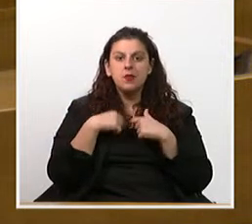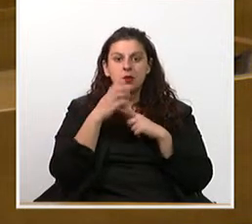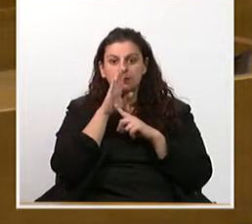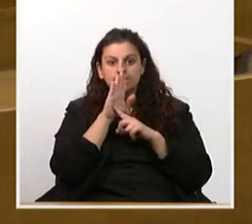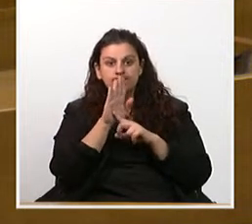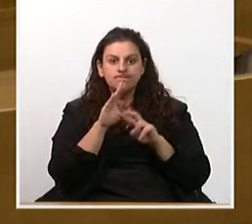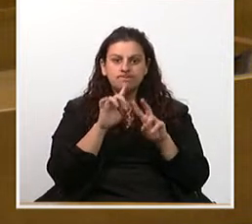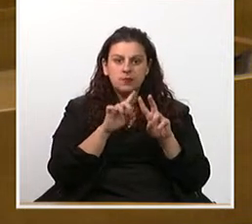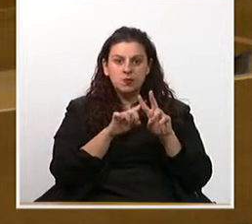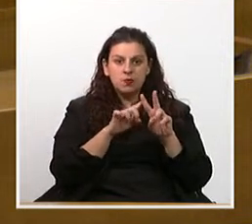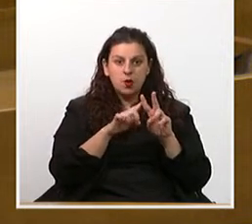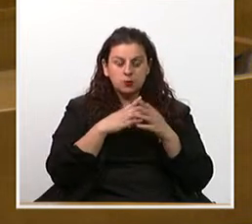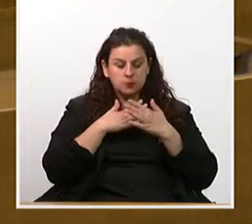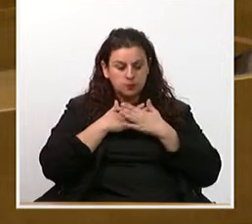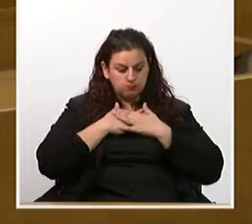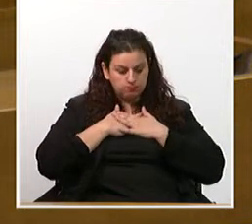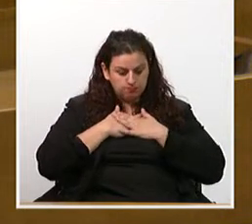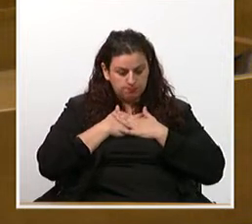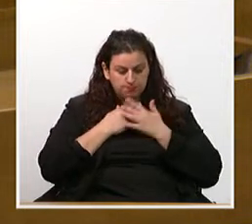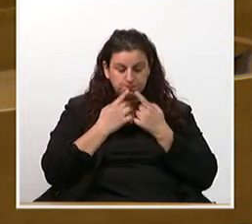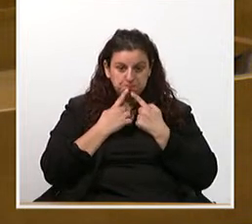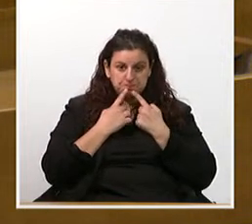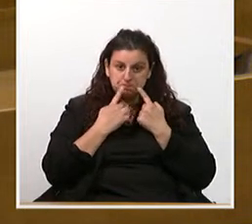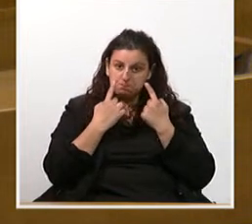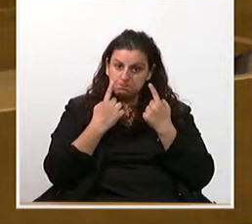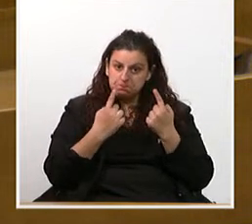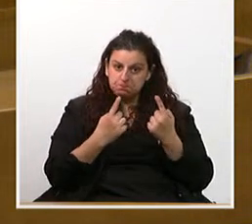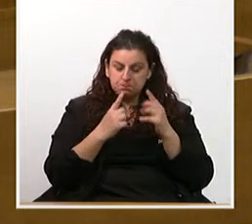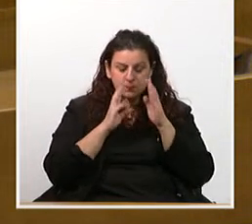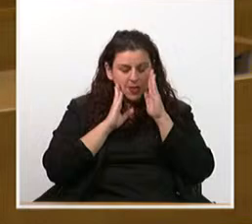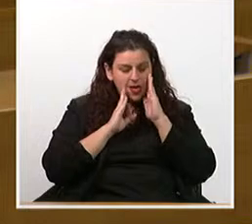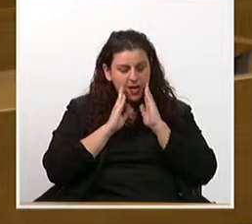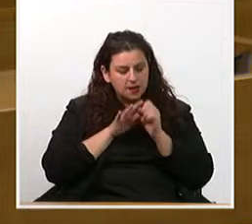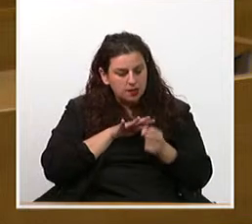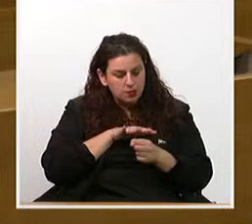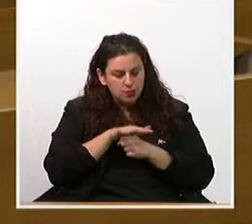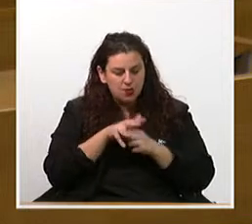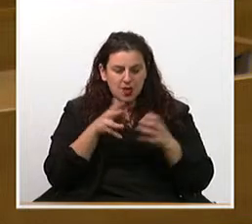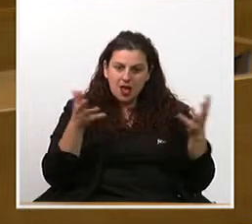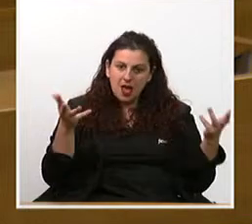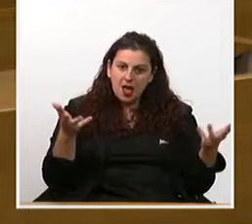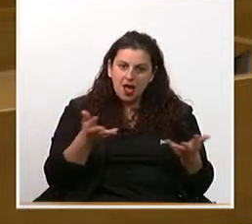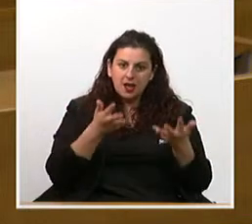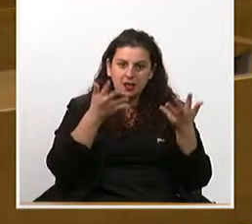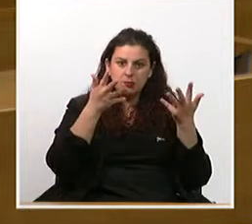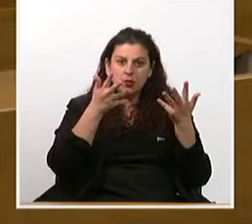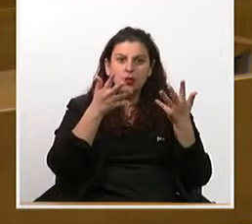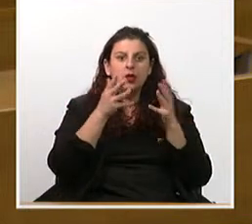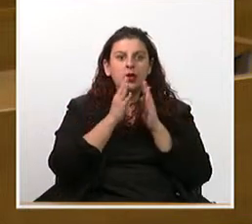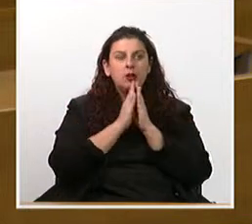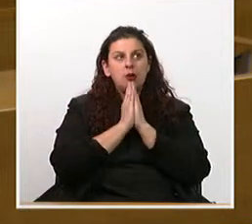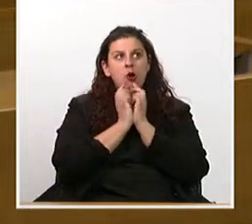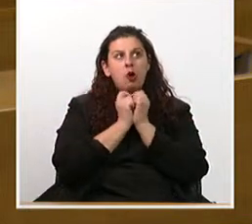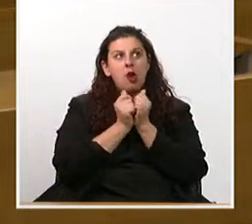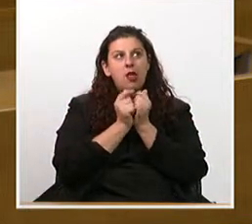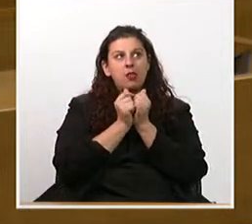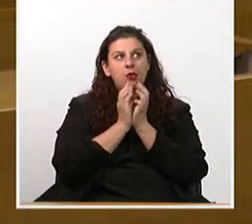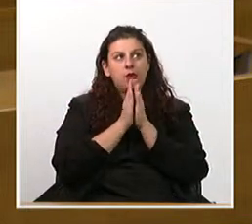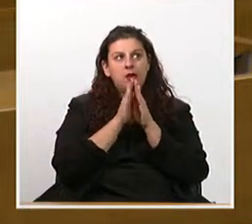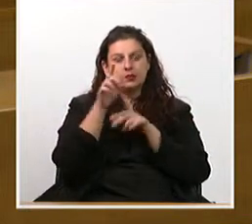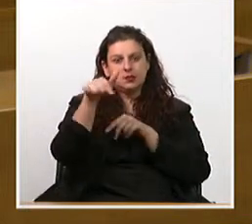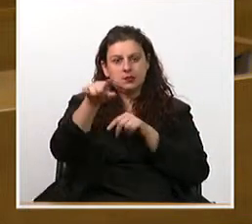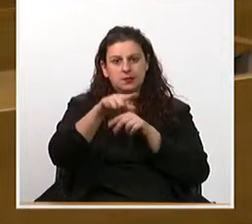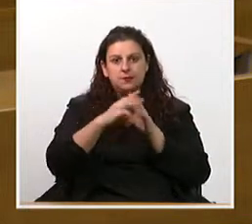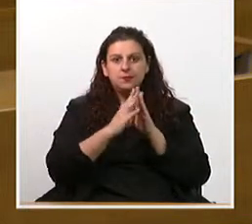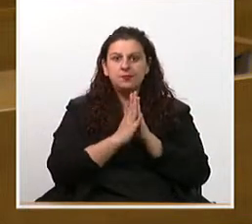y en el mío propio les transmito todo nuestro cariño nuestro ánimo y nuestras oraciones Quiero agradecer